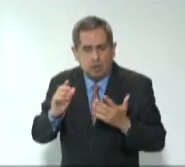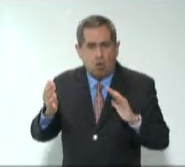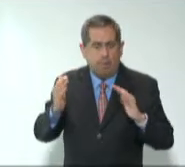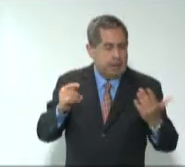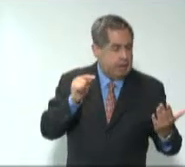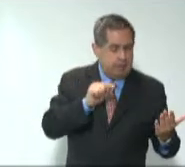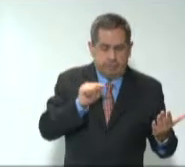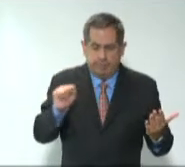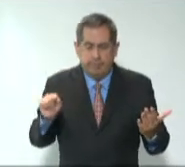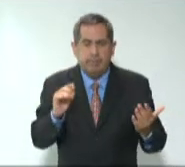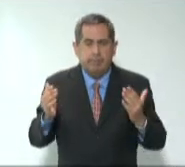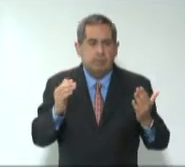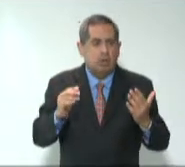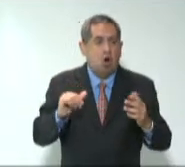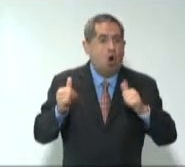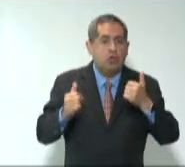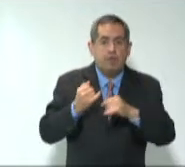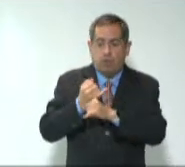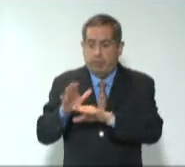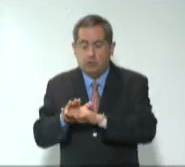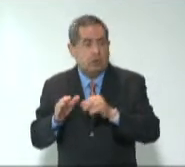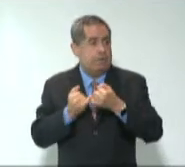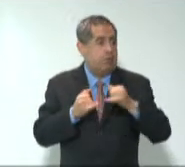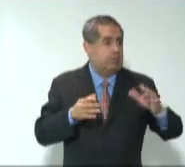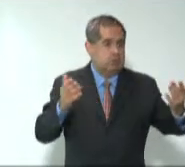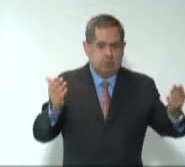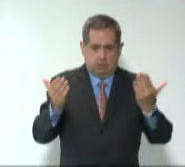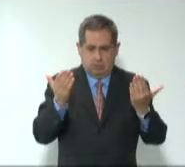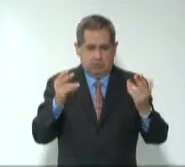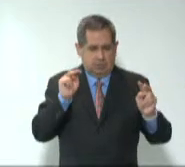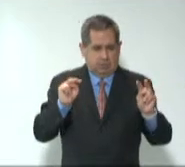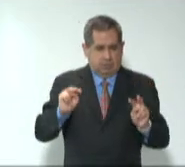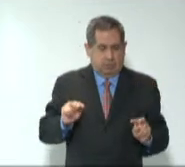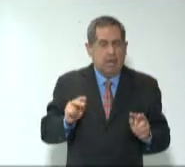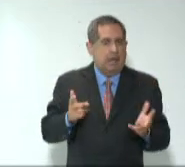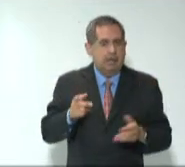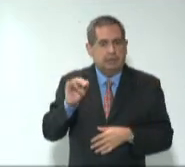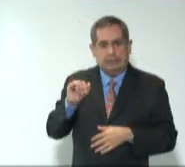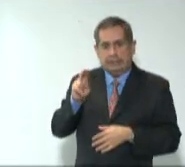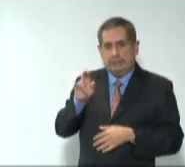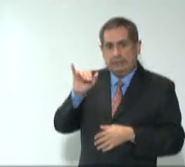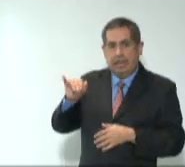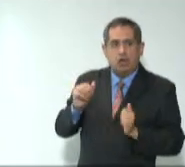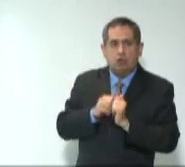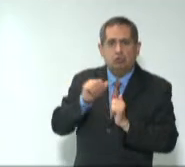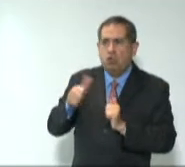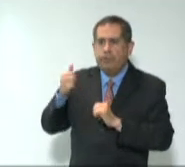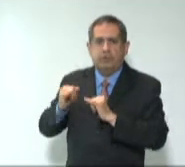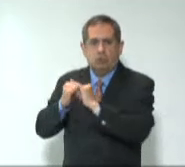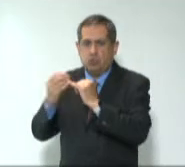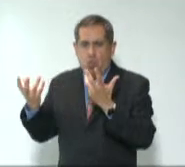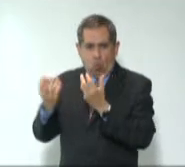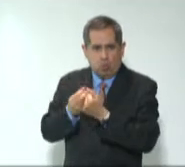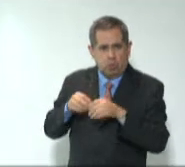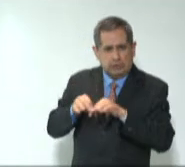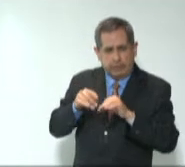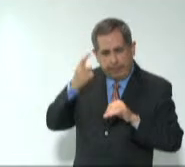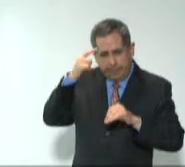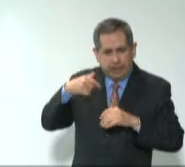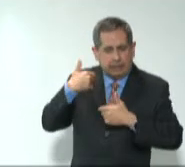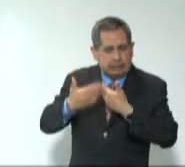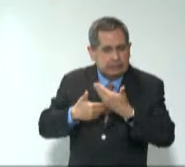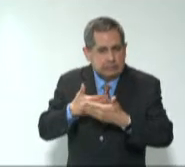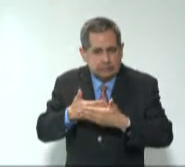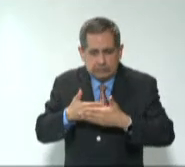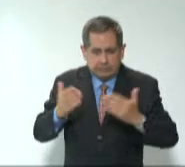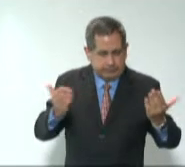que se da con otras fuentes de información y para eso digamos el inay está trabajando con otras instituciones con el Ob objeto de que la